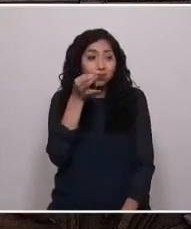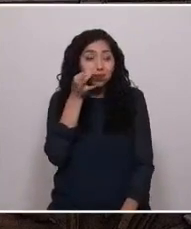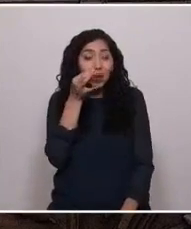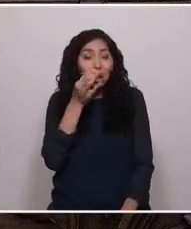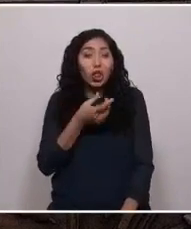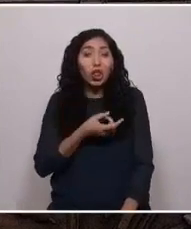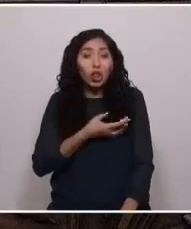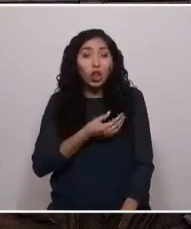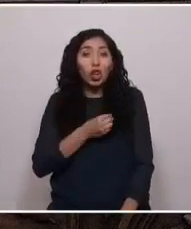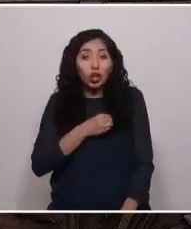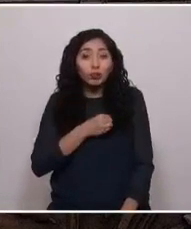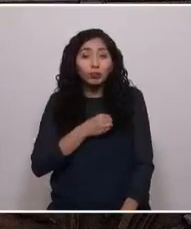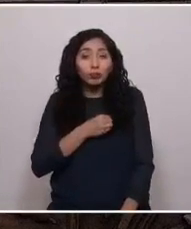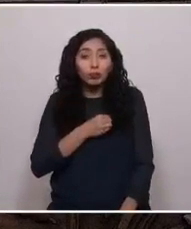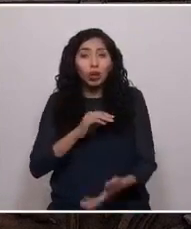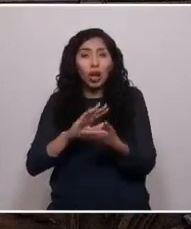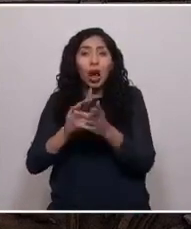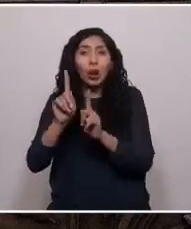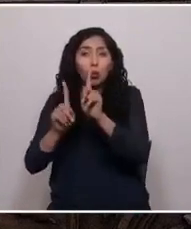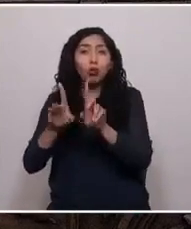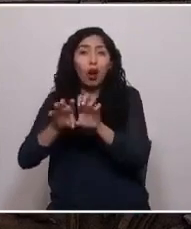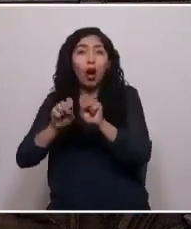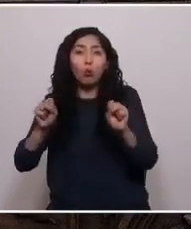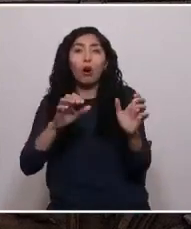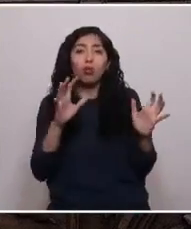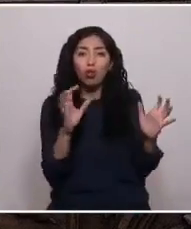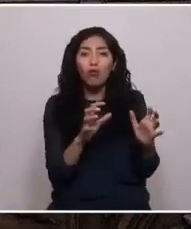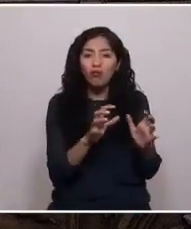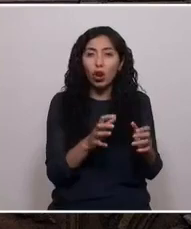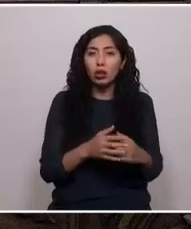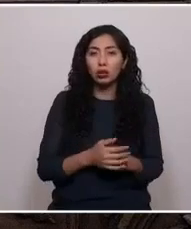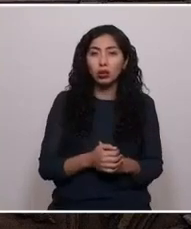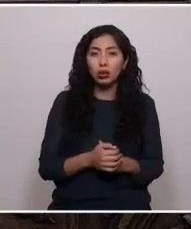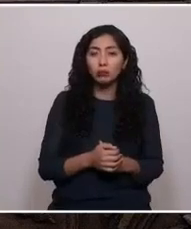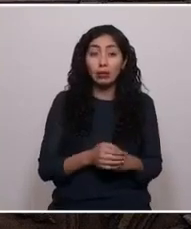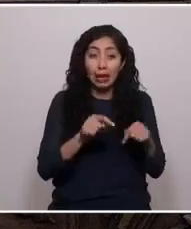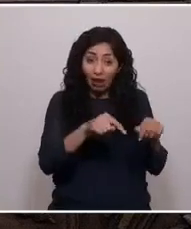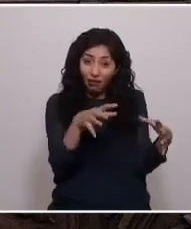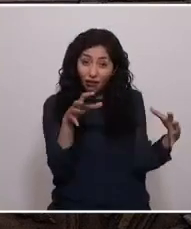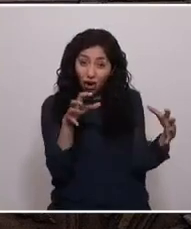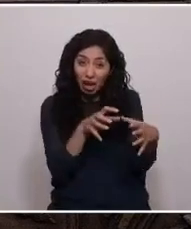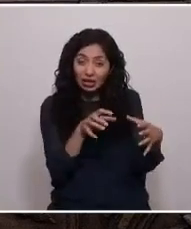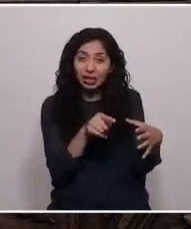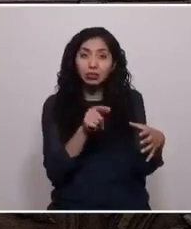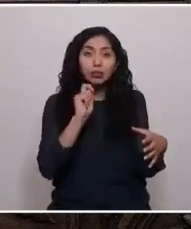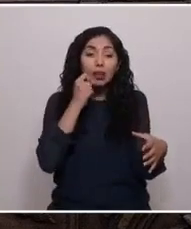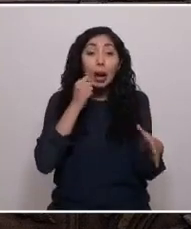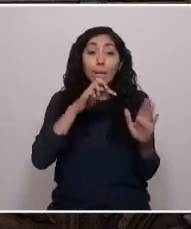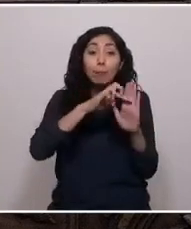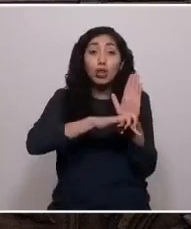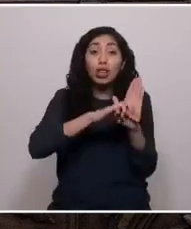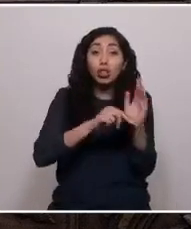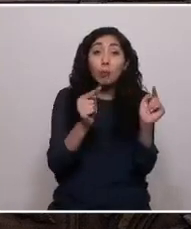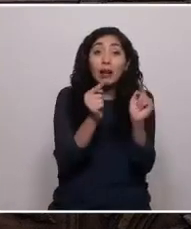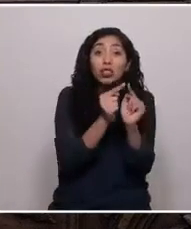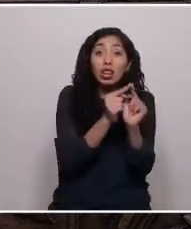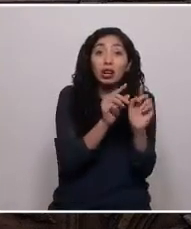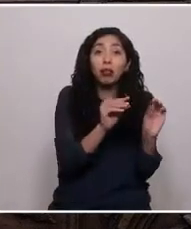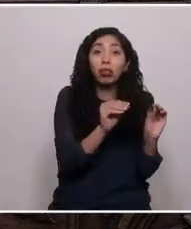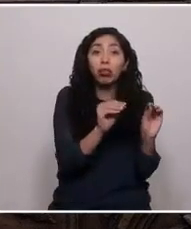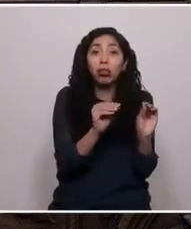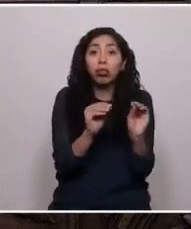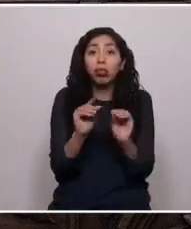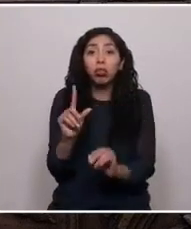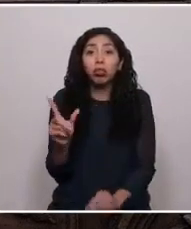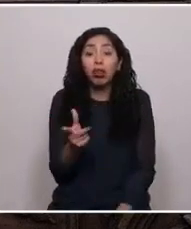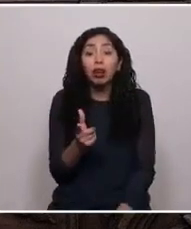la condenan de manera enfática esta violencia no sólo postergó proyectos personales sino que asumió